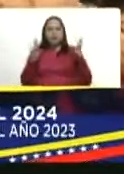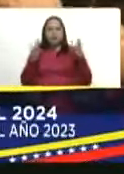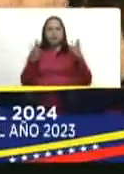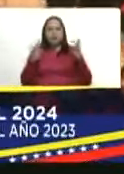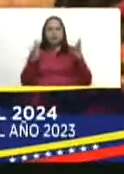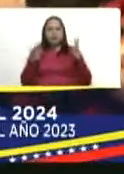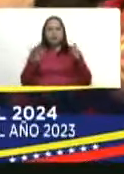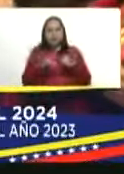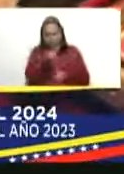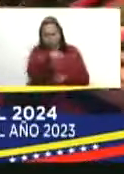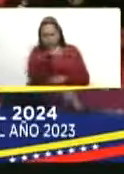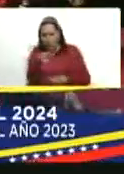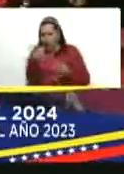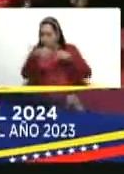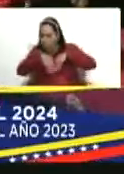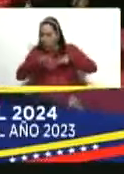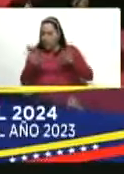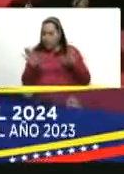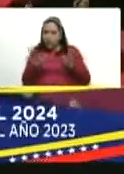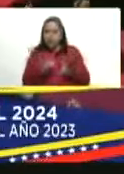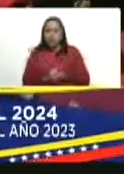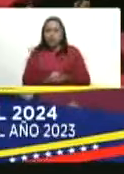¿Les parece?